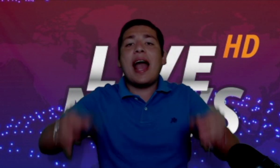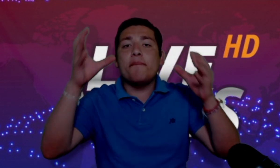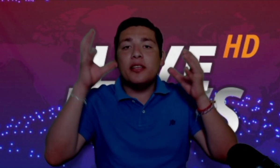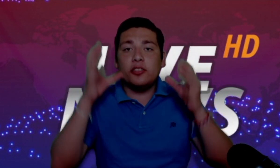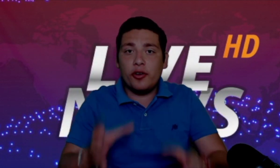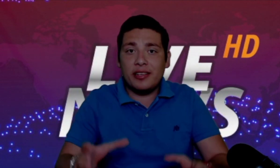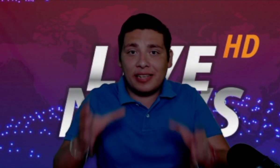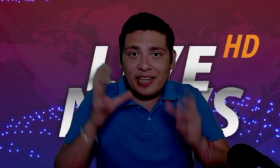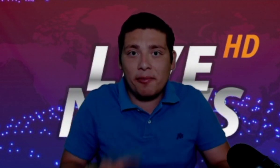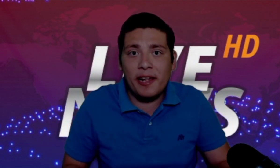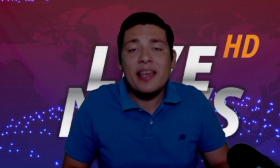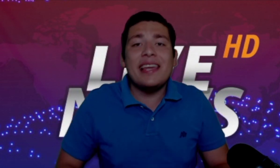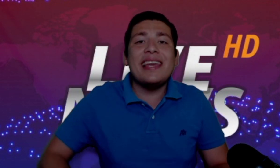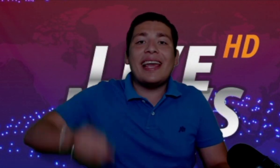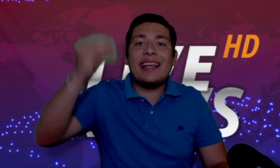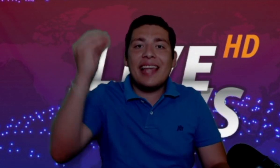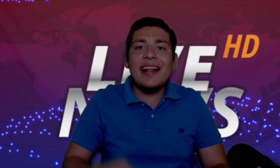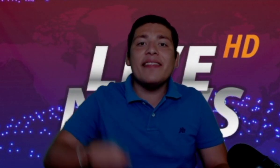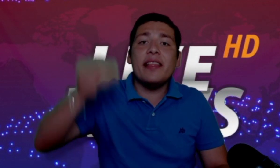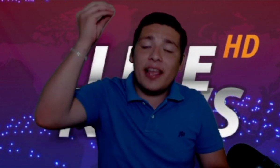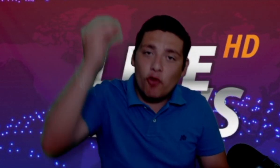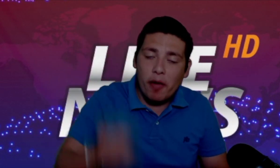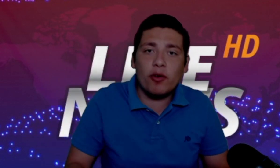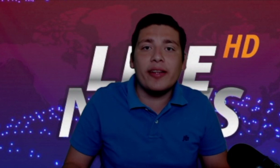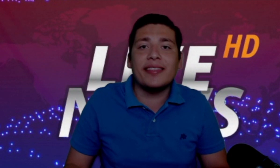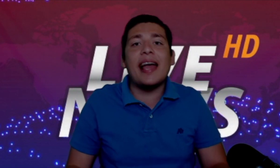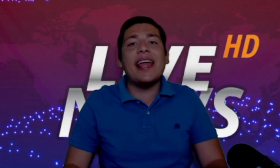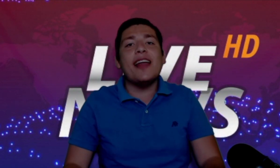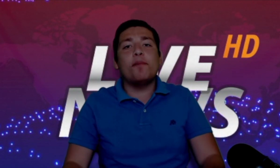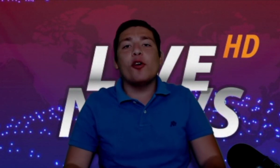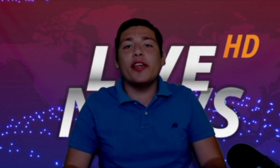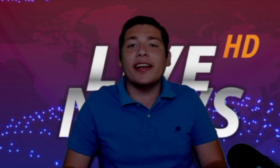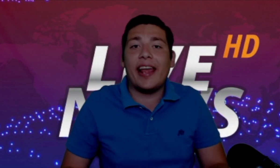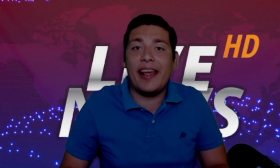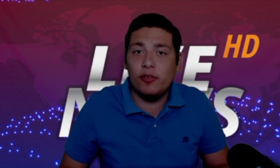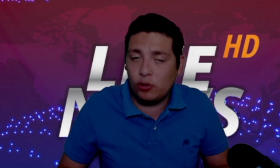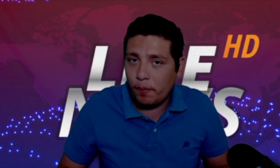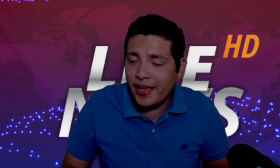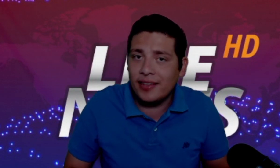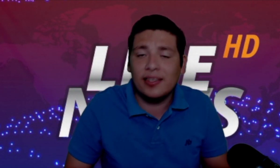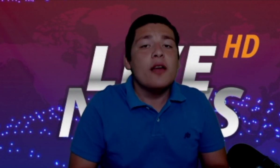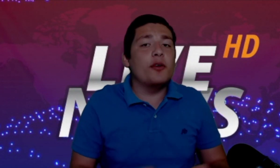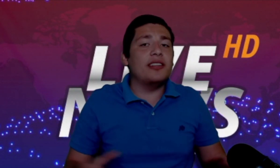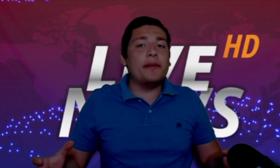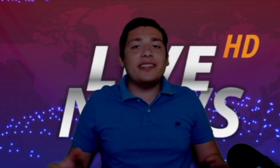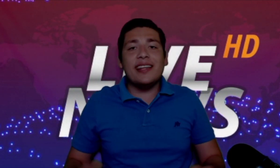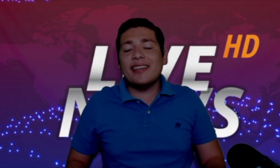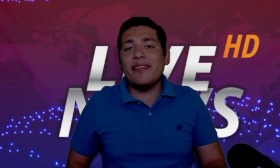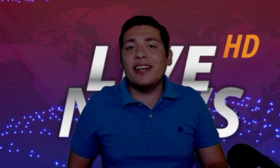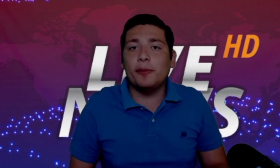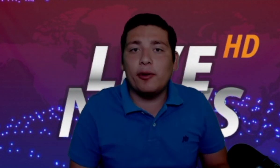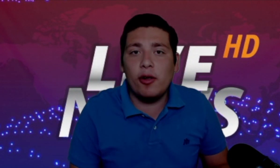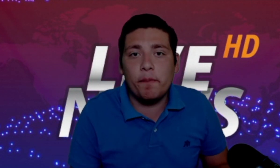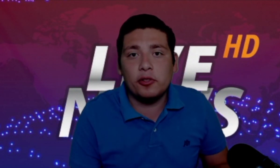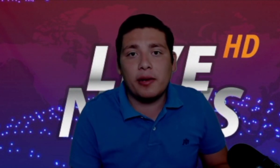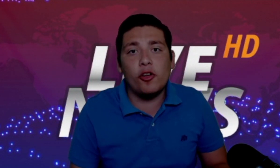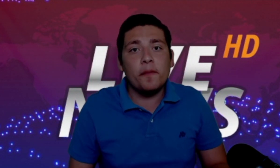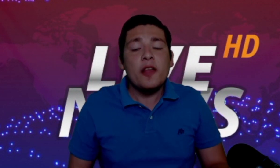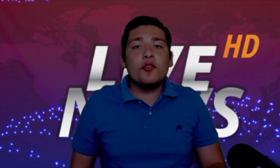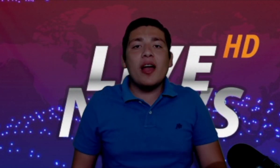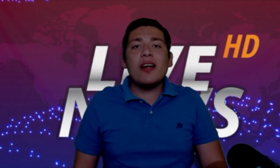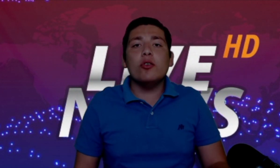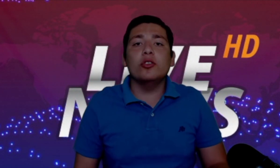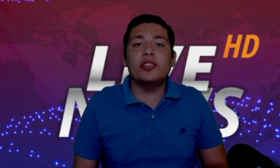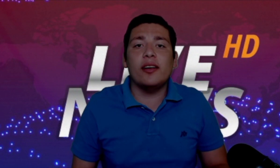una ambición insaciable y que quieren de nueva cuenta el poder en nuestro país. Pues el presidente Andrés Manuel López